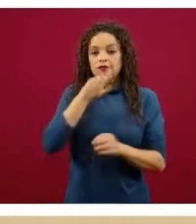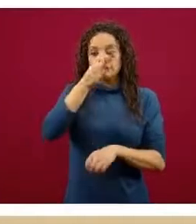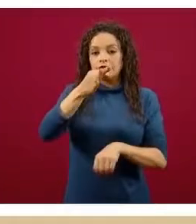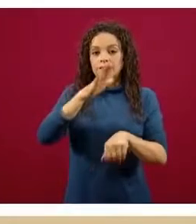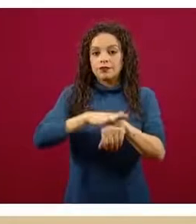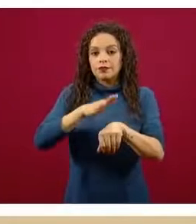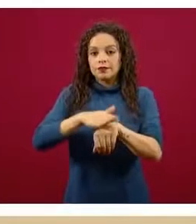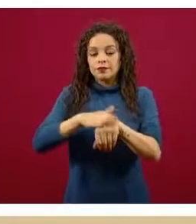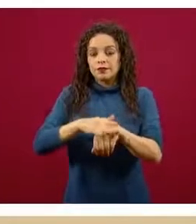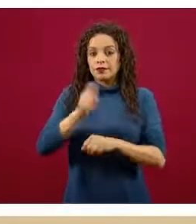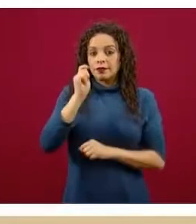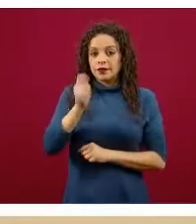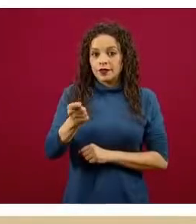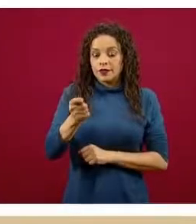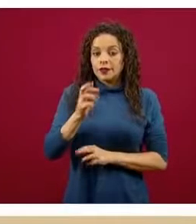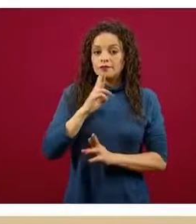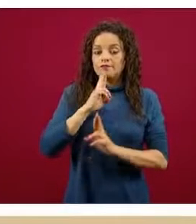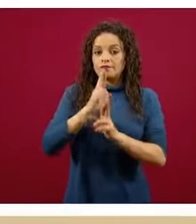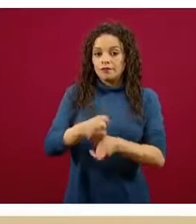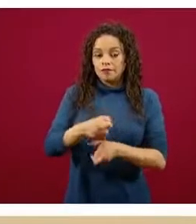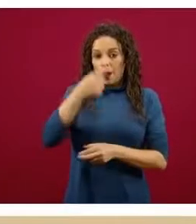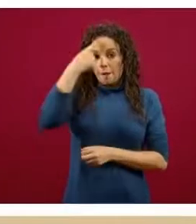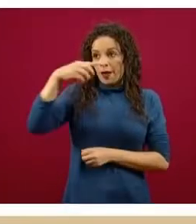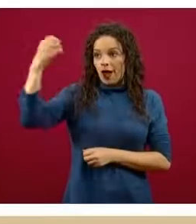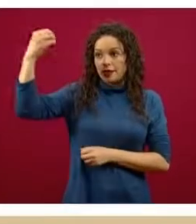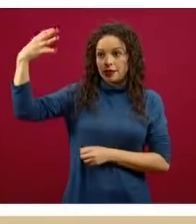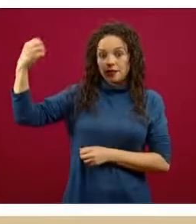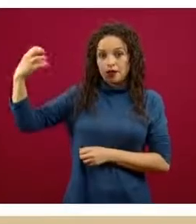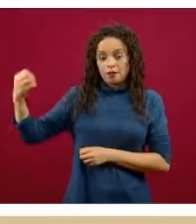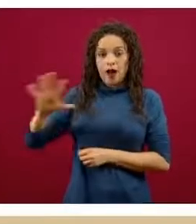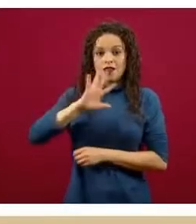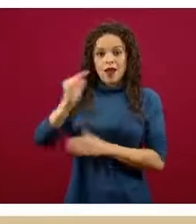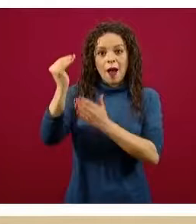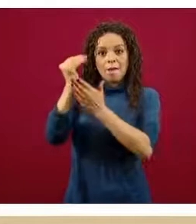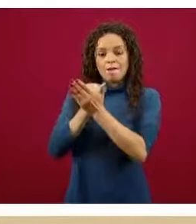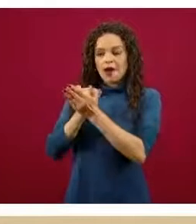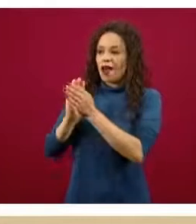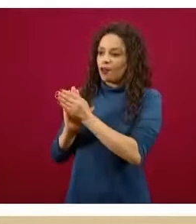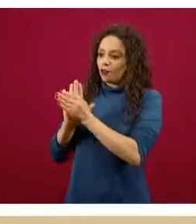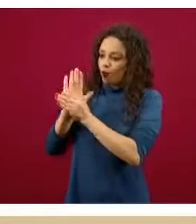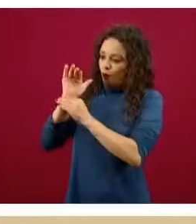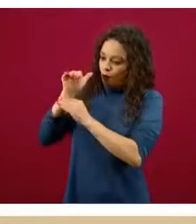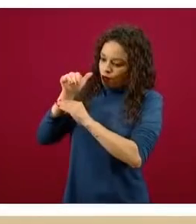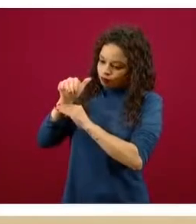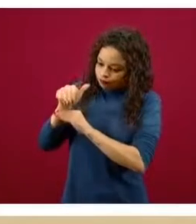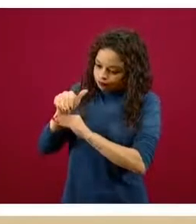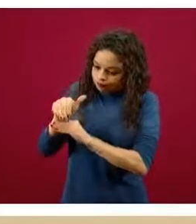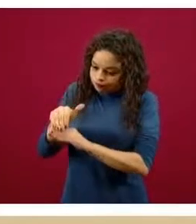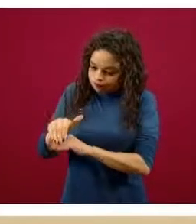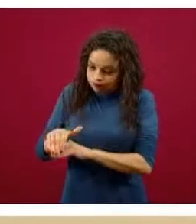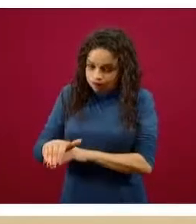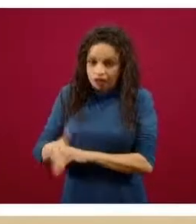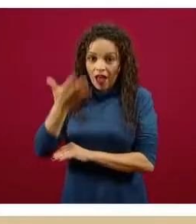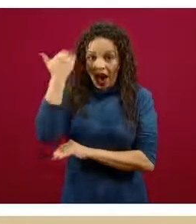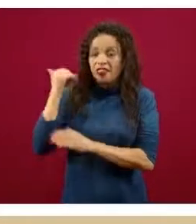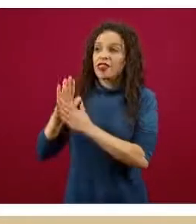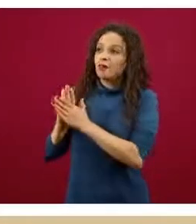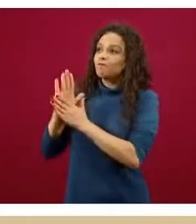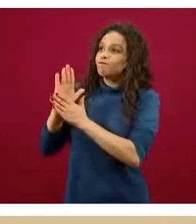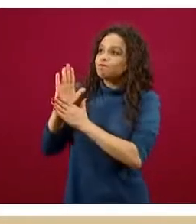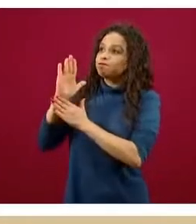indicadores que nos dan el resultado del semáforo, ha ido disminuyendo. La tendencia ha ido a la baja en personas